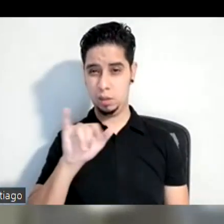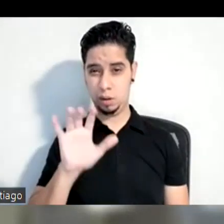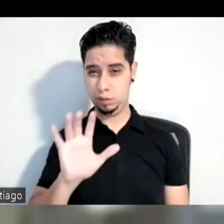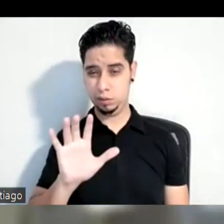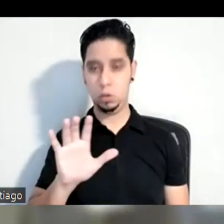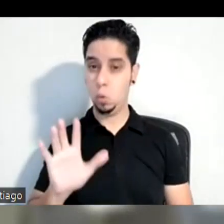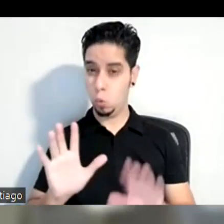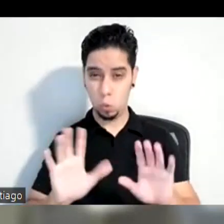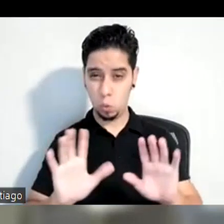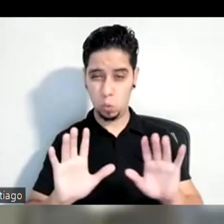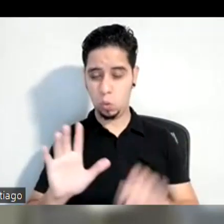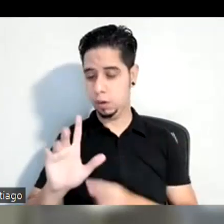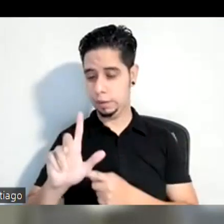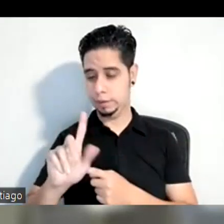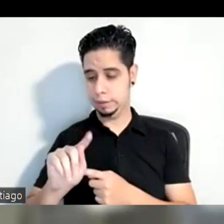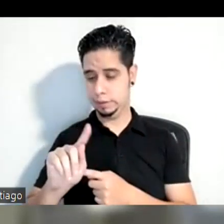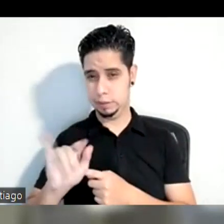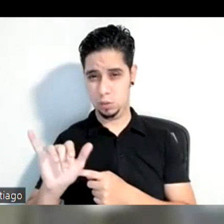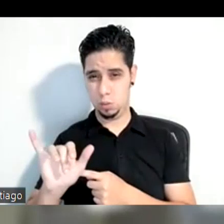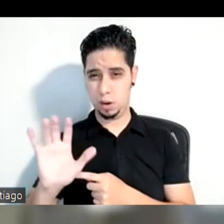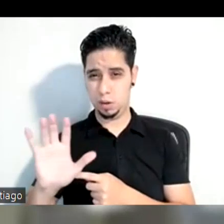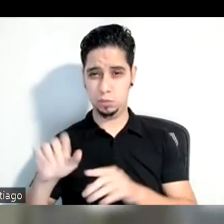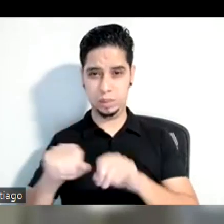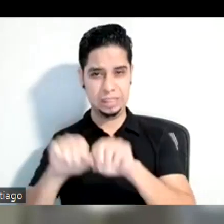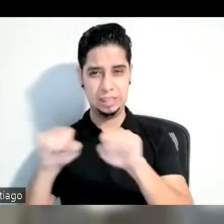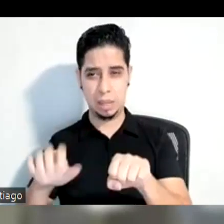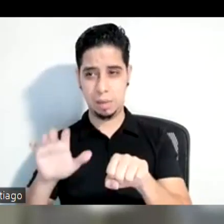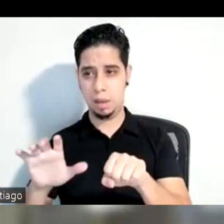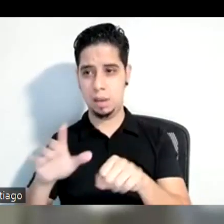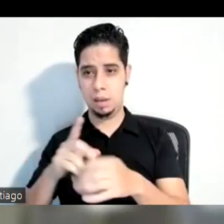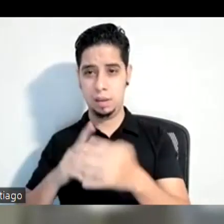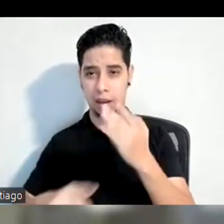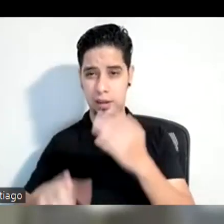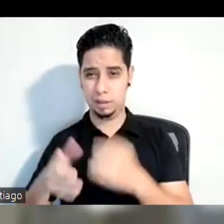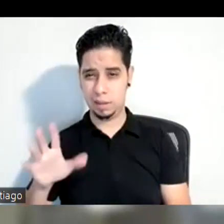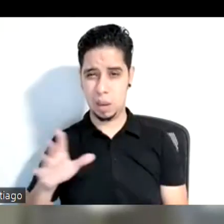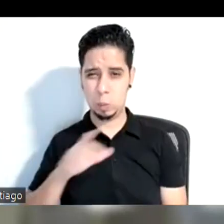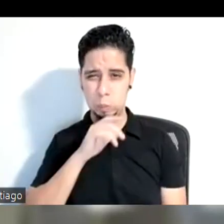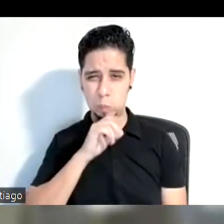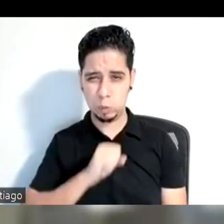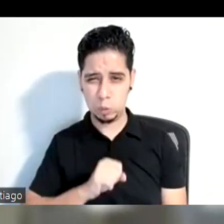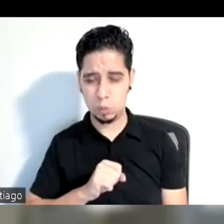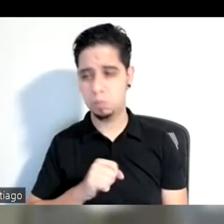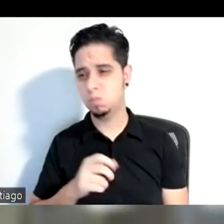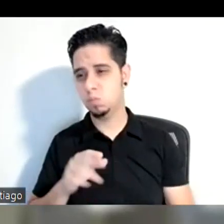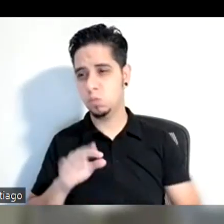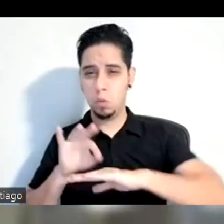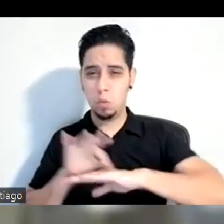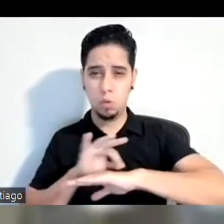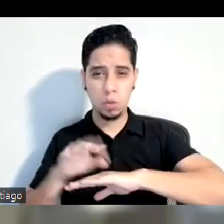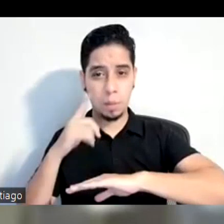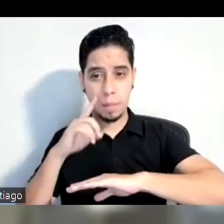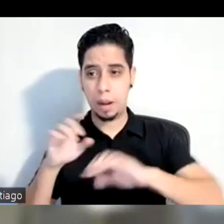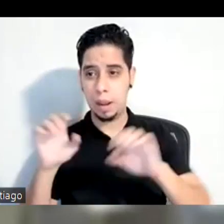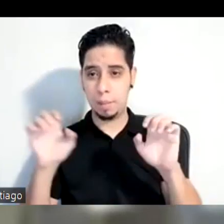Ese no es el TTY, ¿verdad? No, el TTY es un servicio, un sistema que ya está bastante obsoleto. Sirve para, pues, para emergencias cuando Luma te